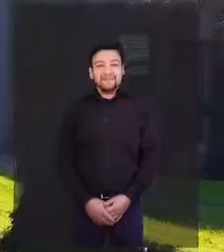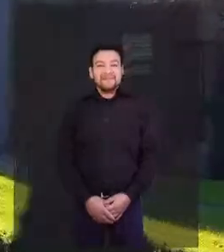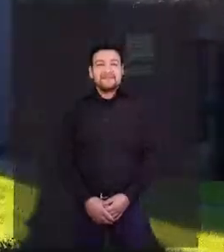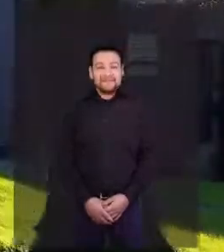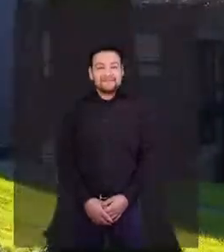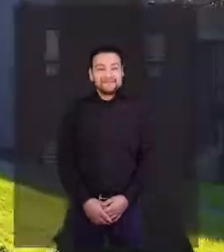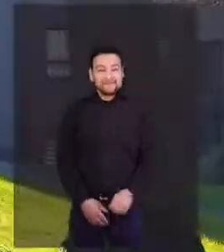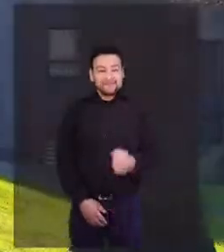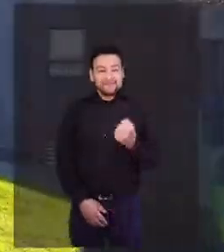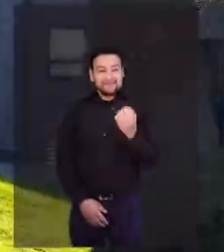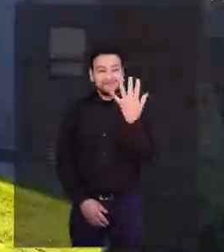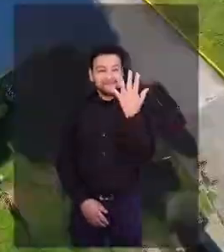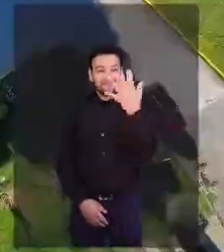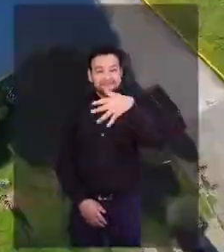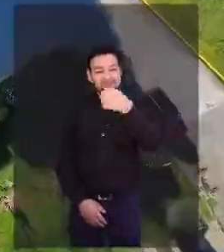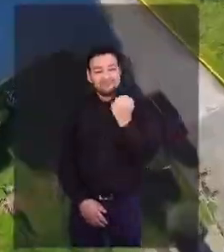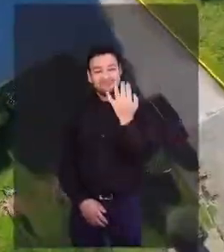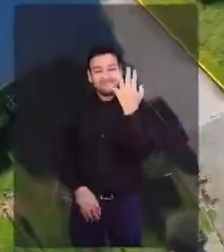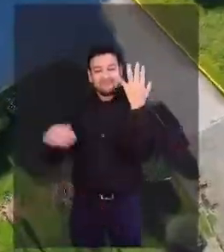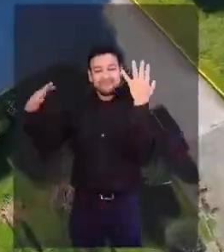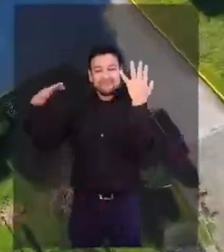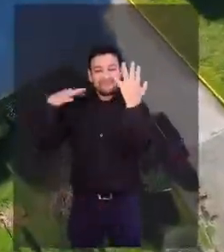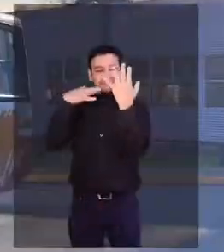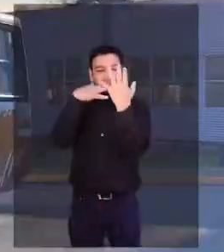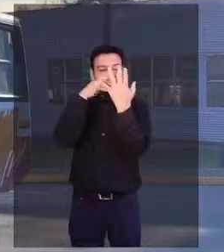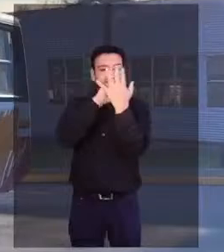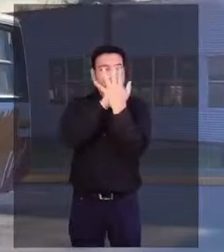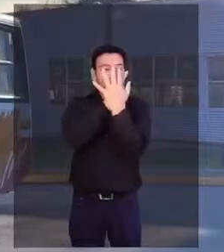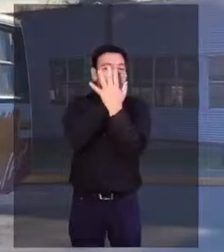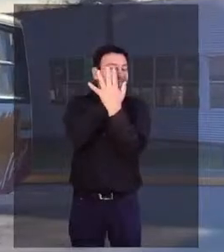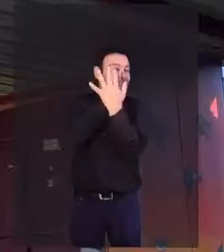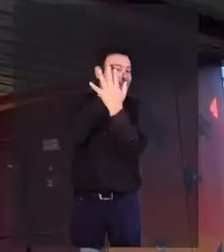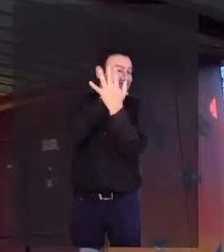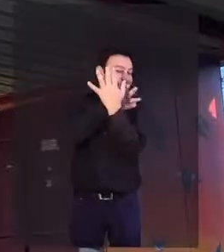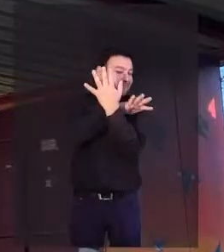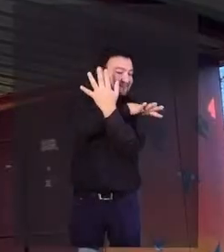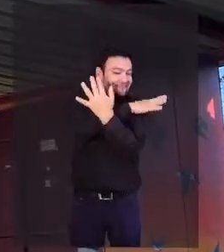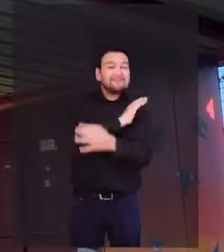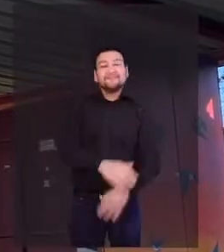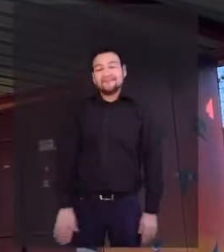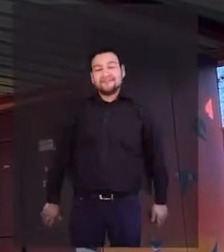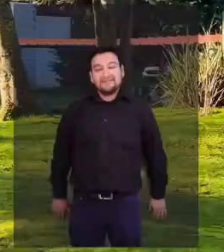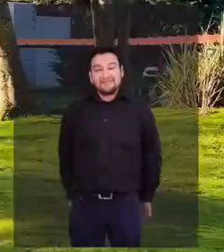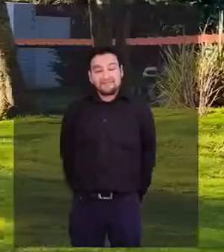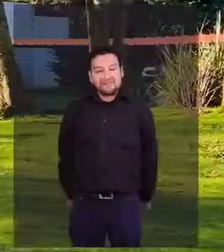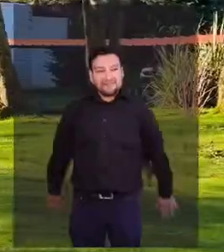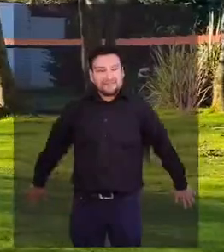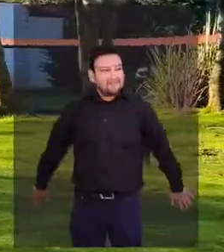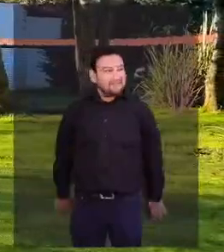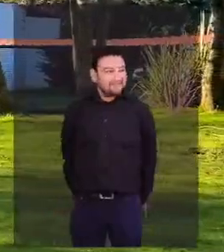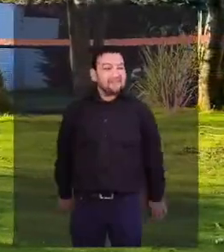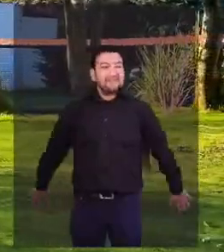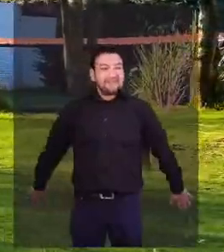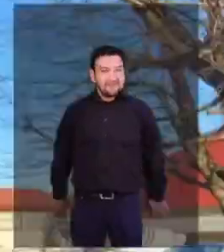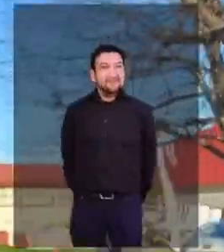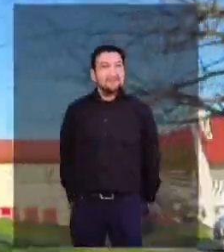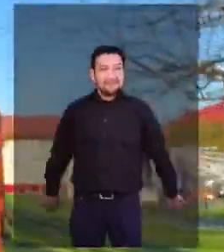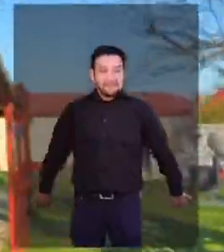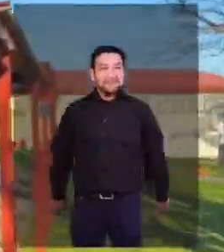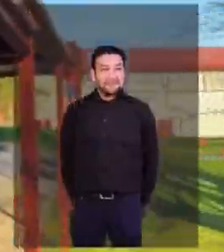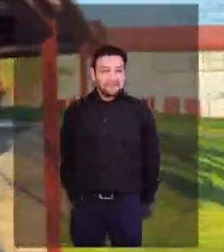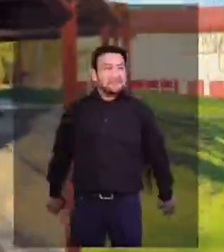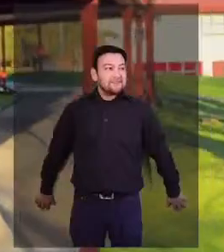aulas fomentamos la pasión y la excelencia, cultivando habilidades y talentos. Lideramos en investigación